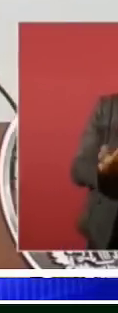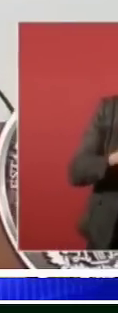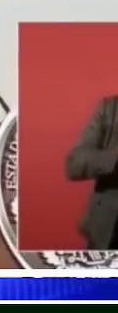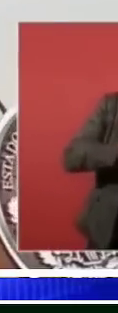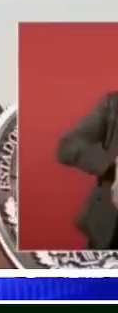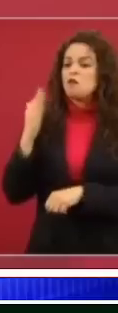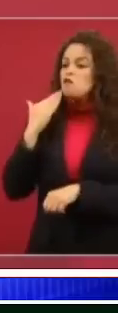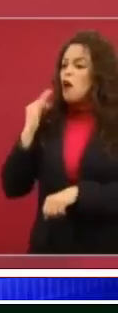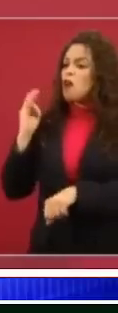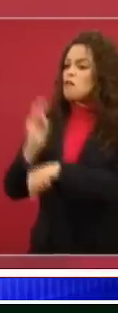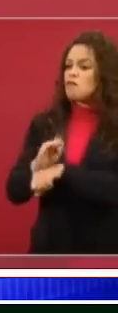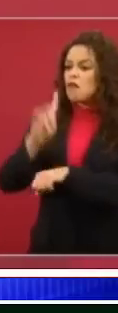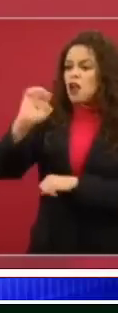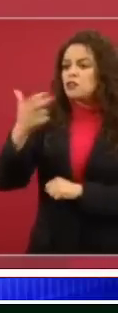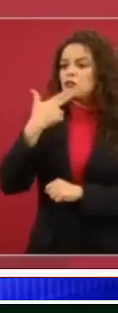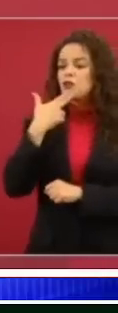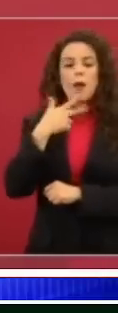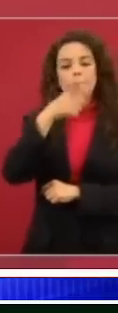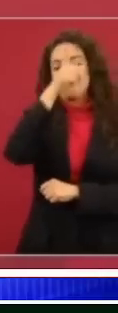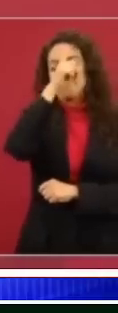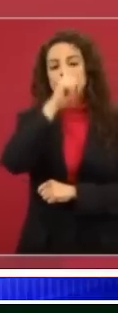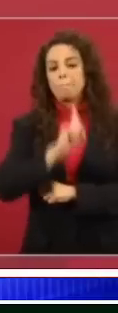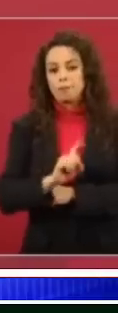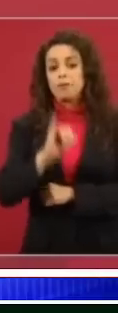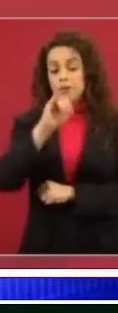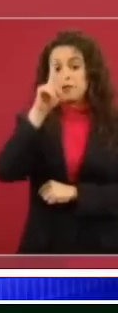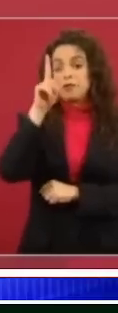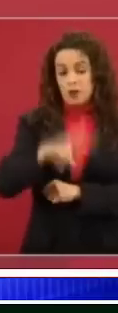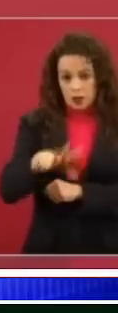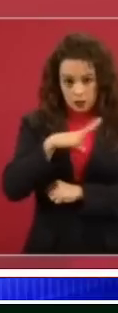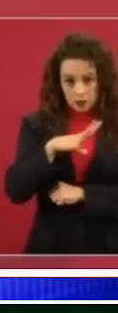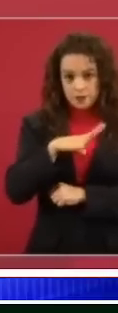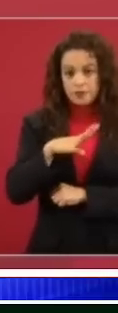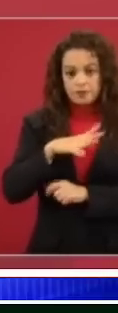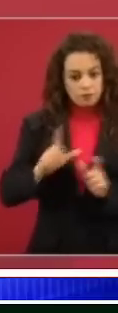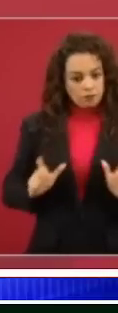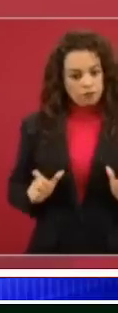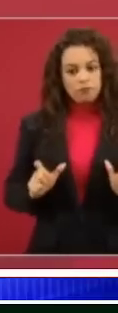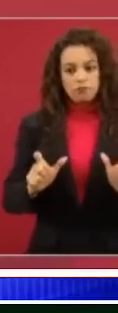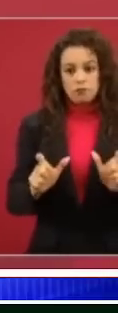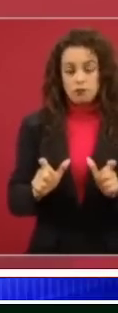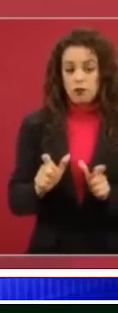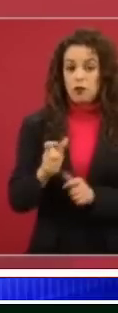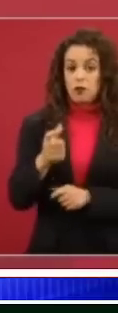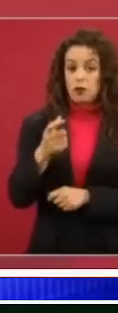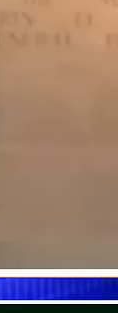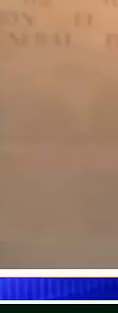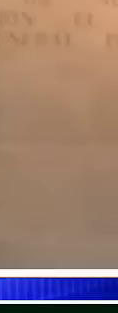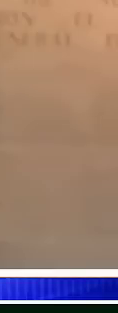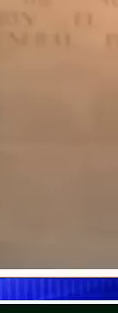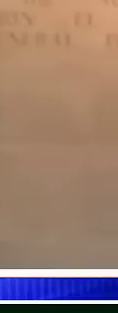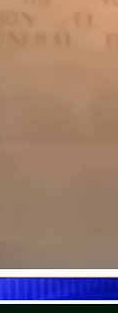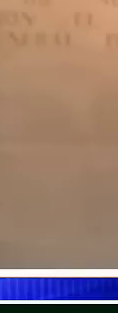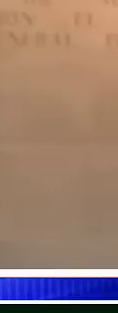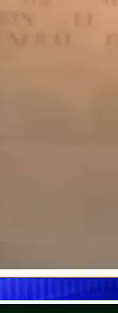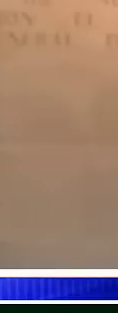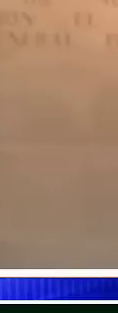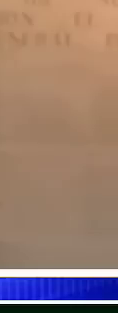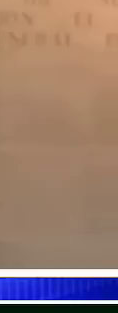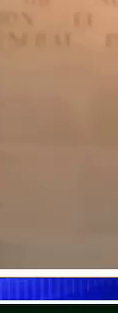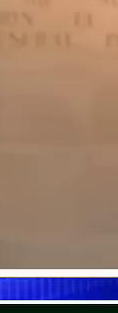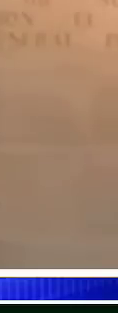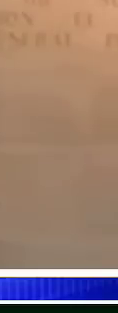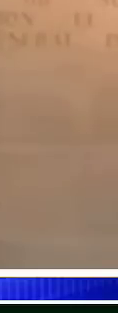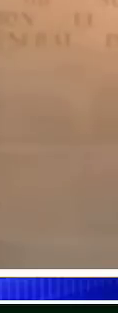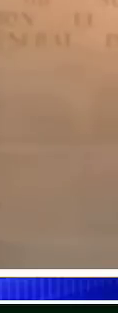dependen en estas zonas exclusivas como se establecen en el mapa y con esto también se justifica y se valida la detención